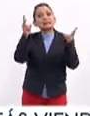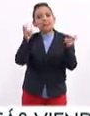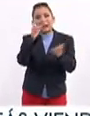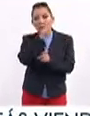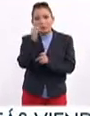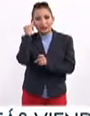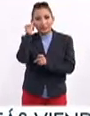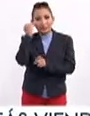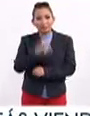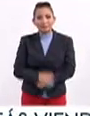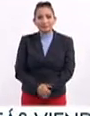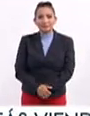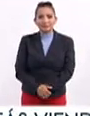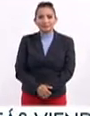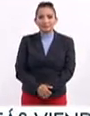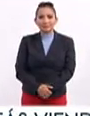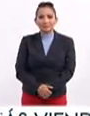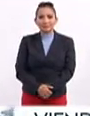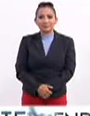las lenguas indígenas.